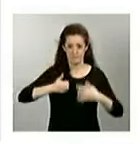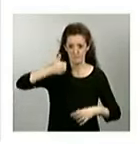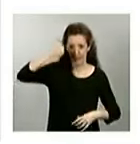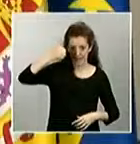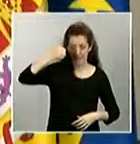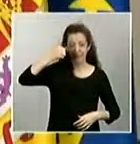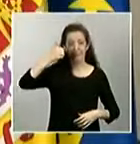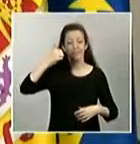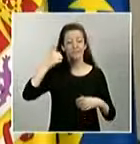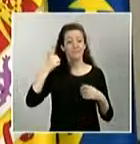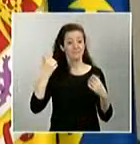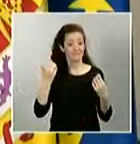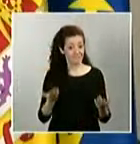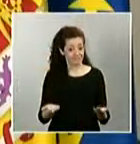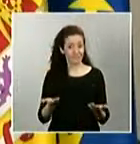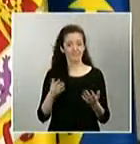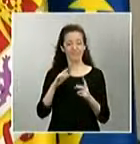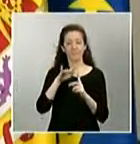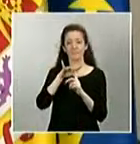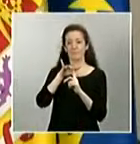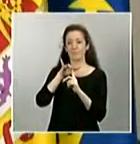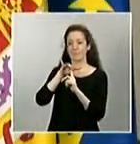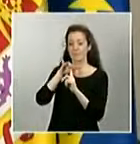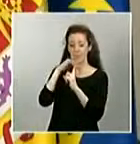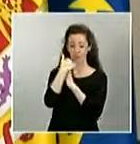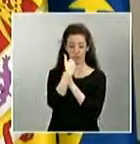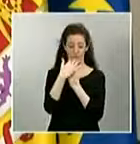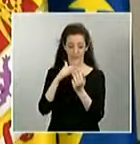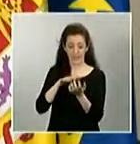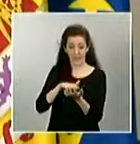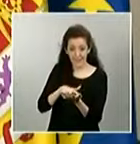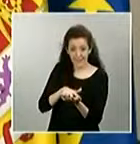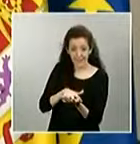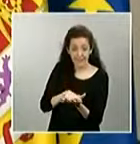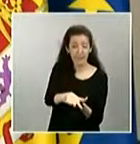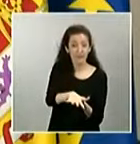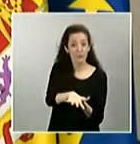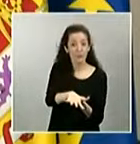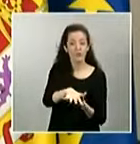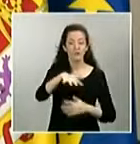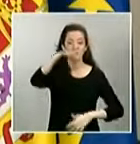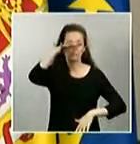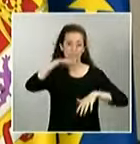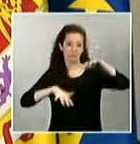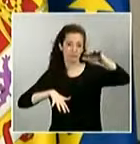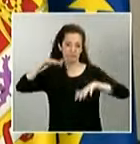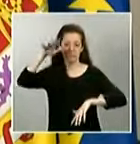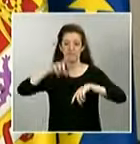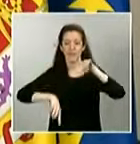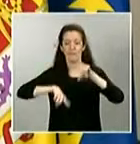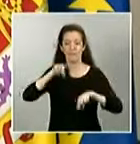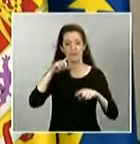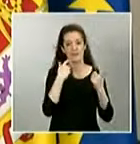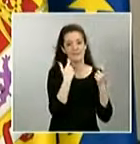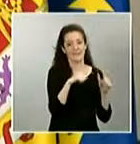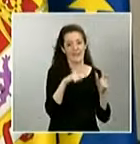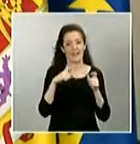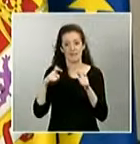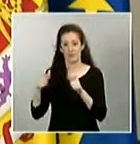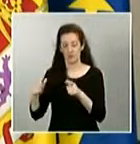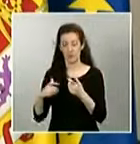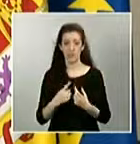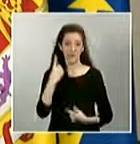impacto y esto es muy importante el patrón de impacto es muy distinto por sectores hay sectores muy afectados hay sectores